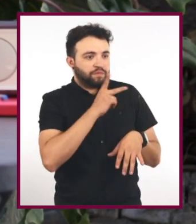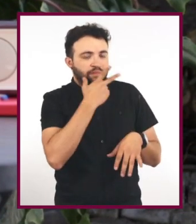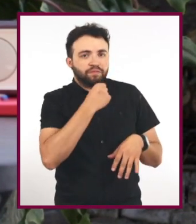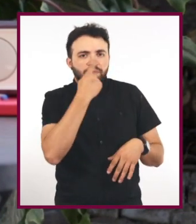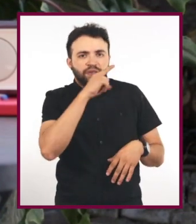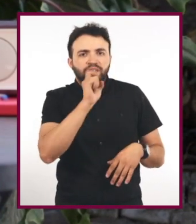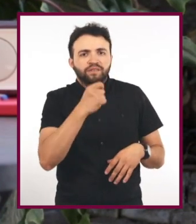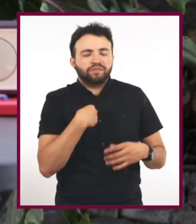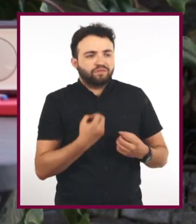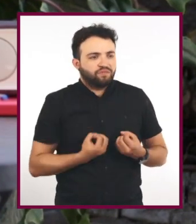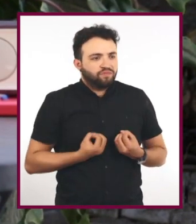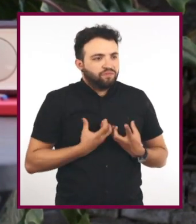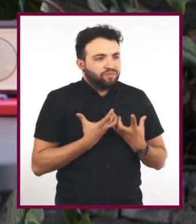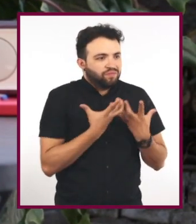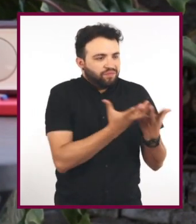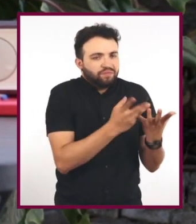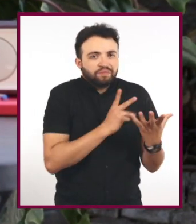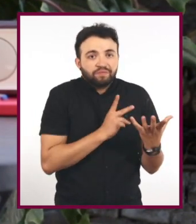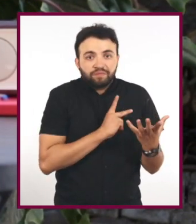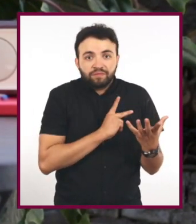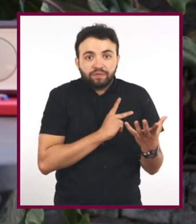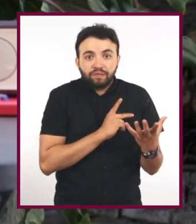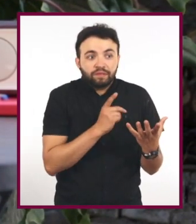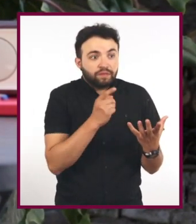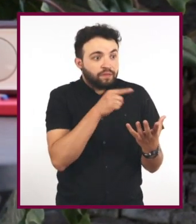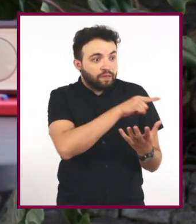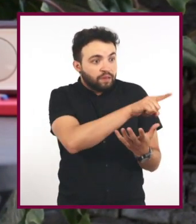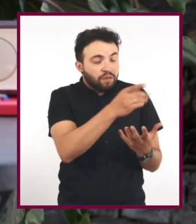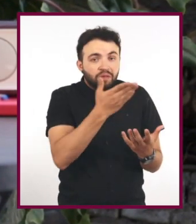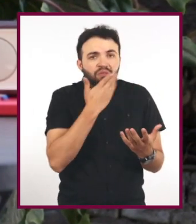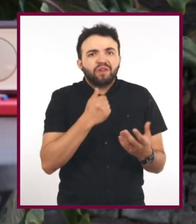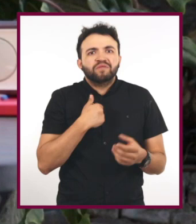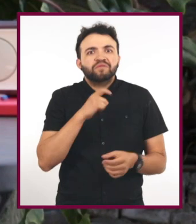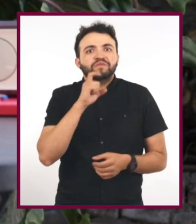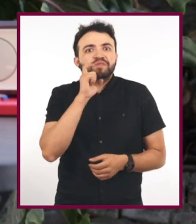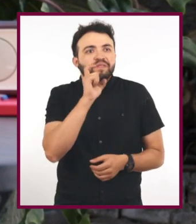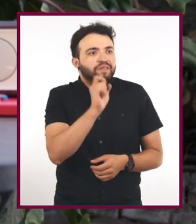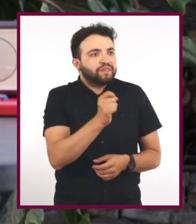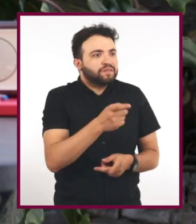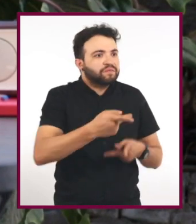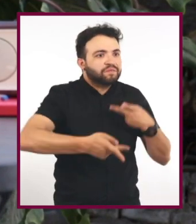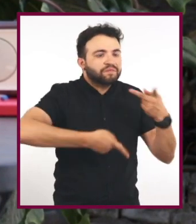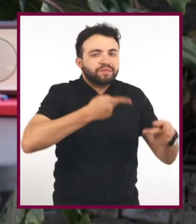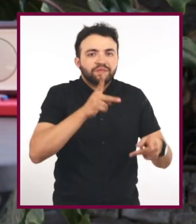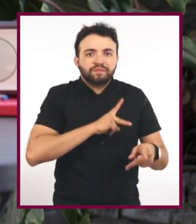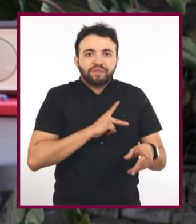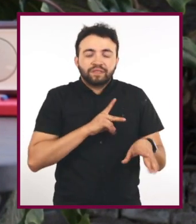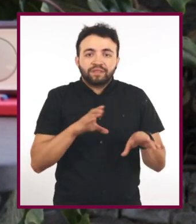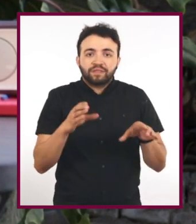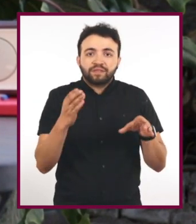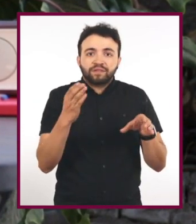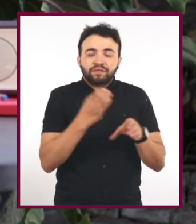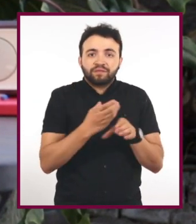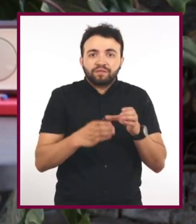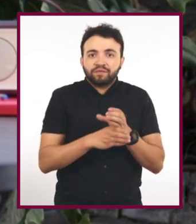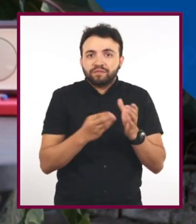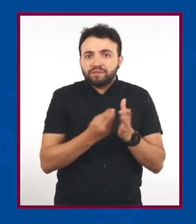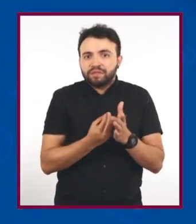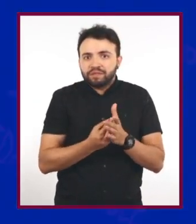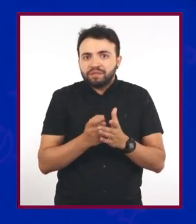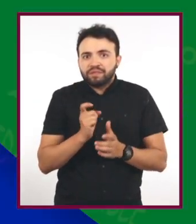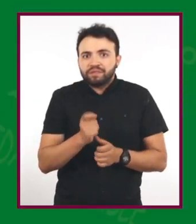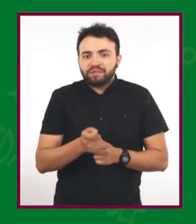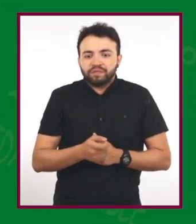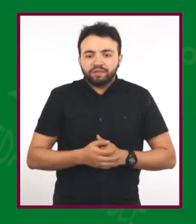Qué bueno que puedo contar con mis amigos y amigas para desahogarme. Si no fuera por ellos, ¿a quién le contaría mis cosas?